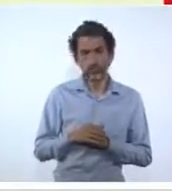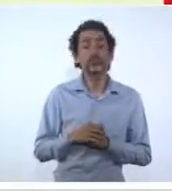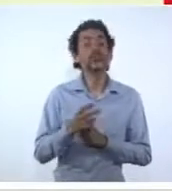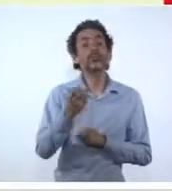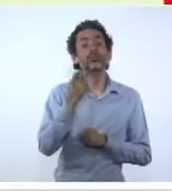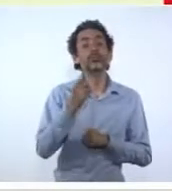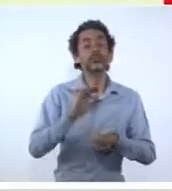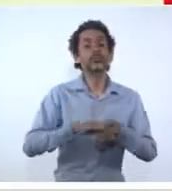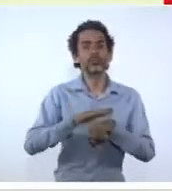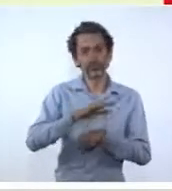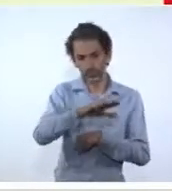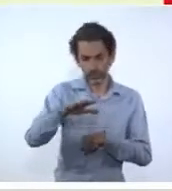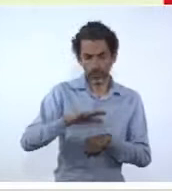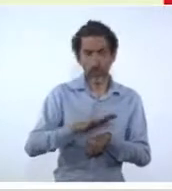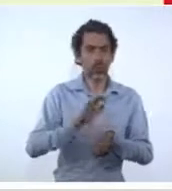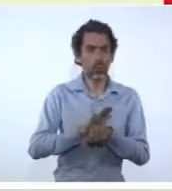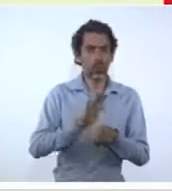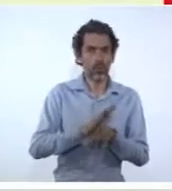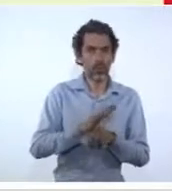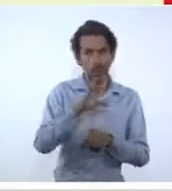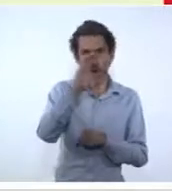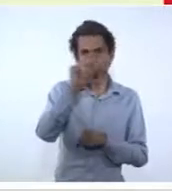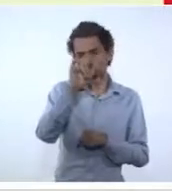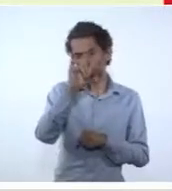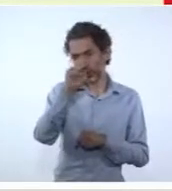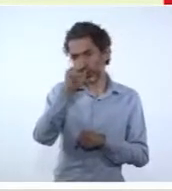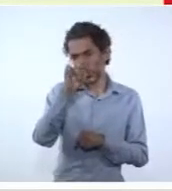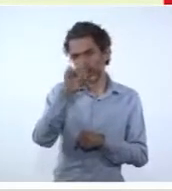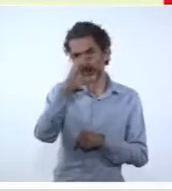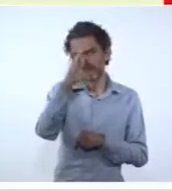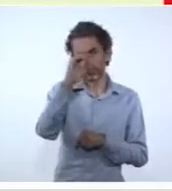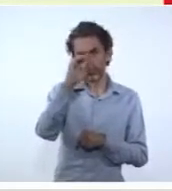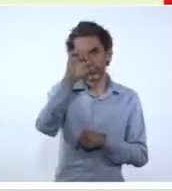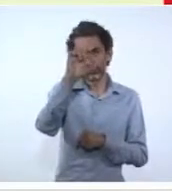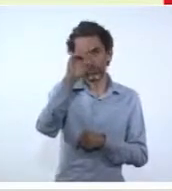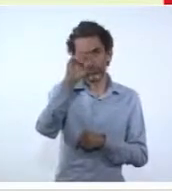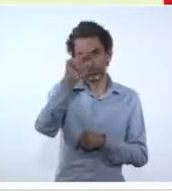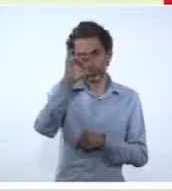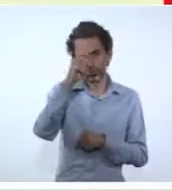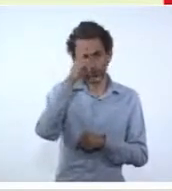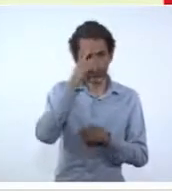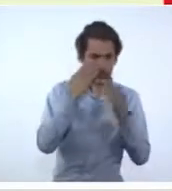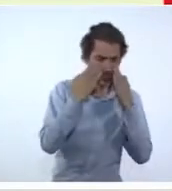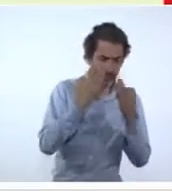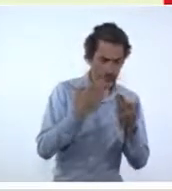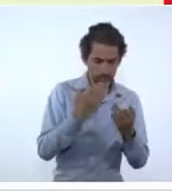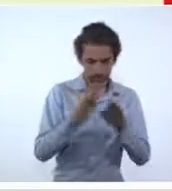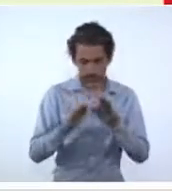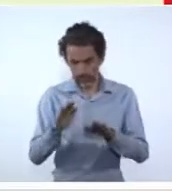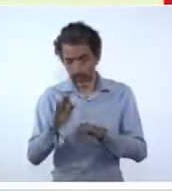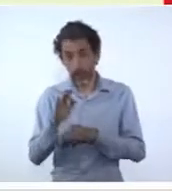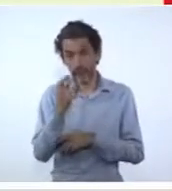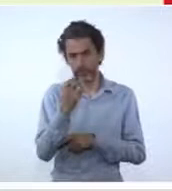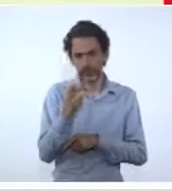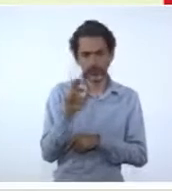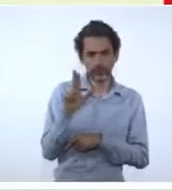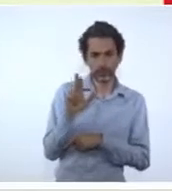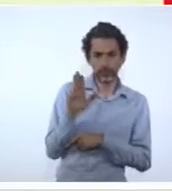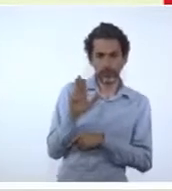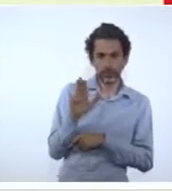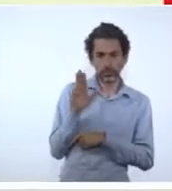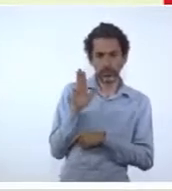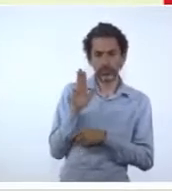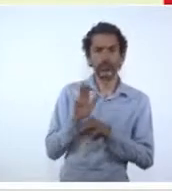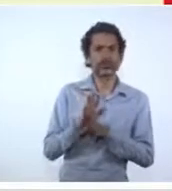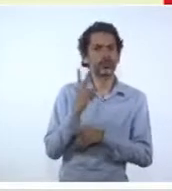Estas son las colonias de atención prioritaria que, como ustedes saben, iniciamos con este programa a partir del miércoles de esta semana,